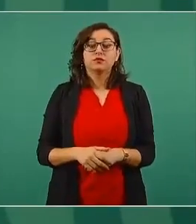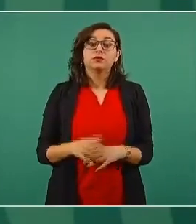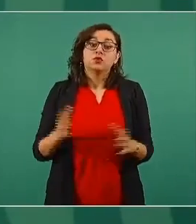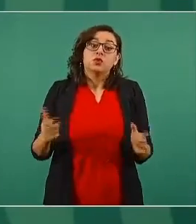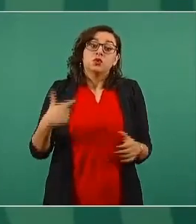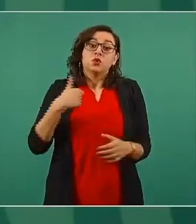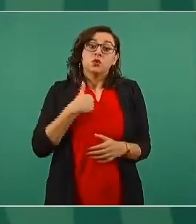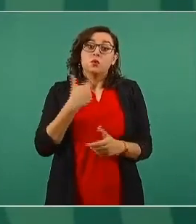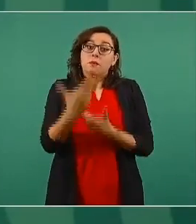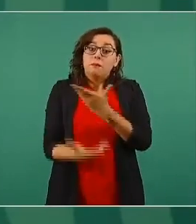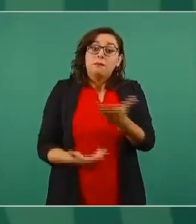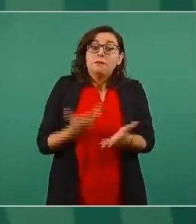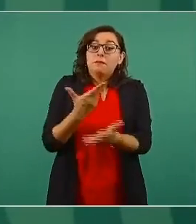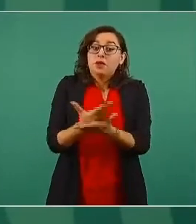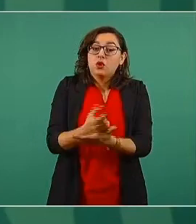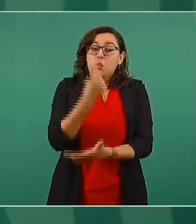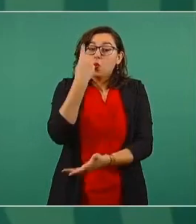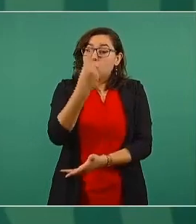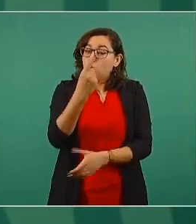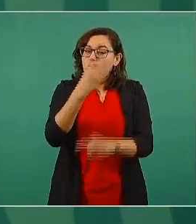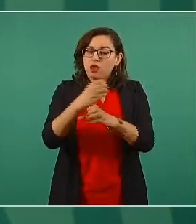violencia,